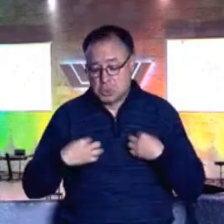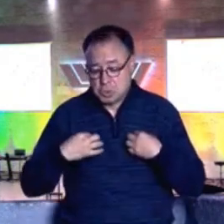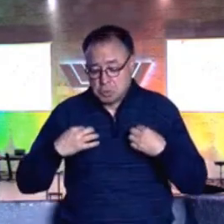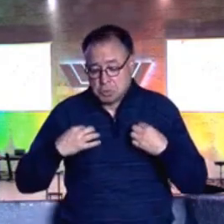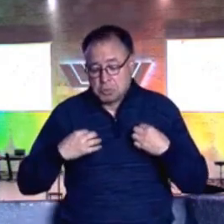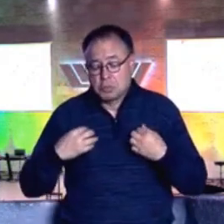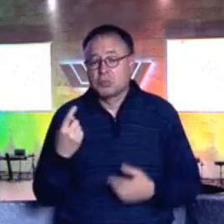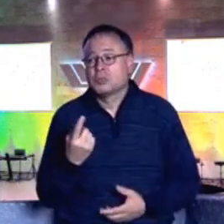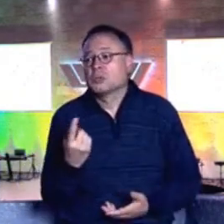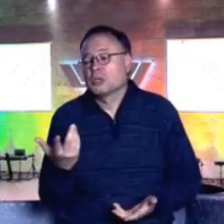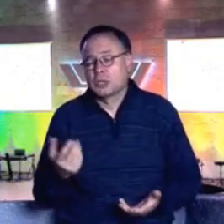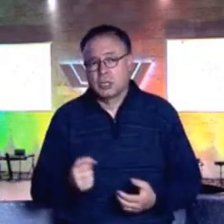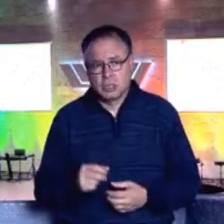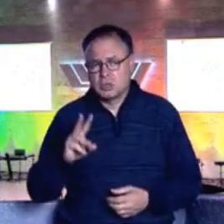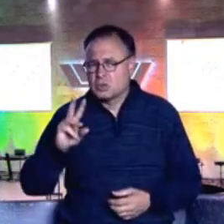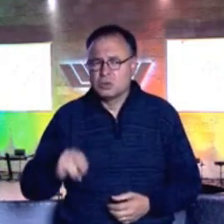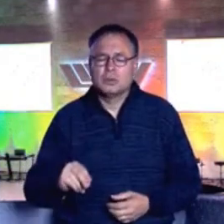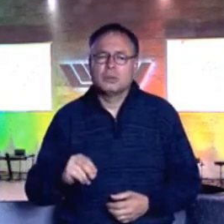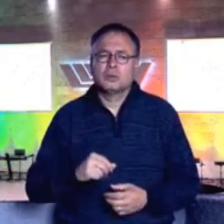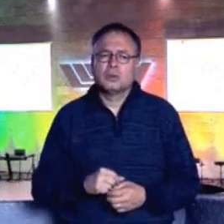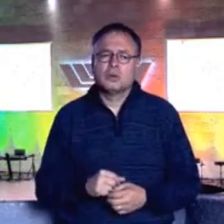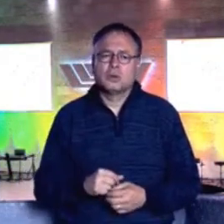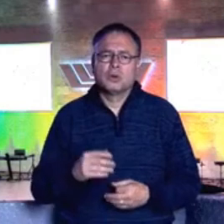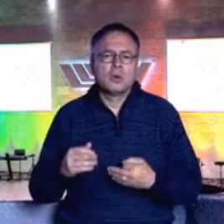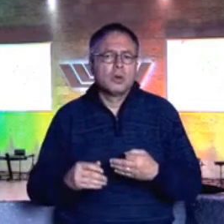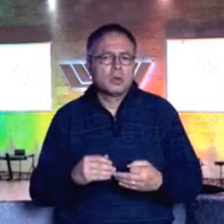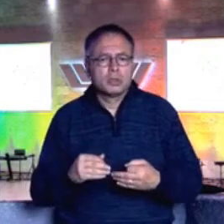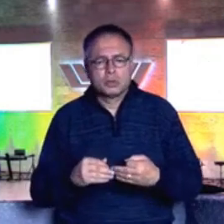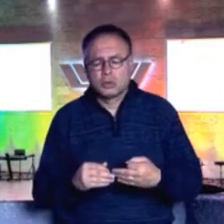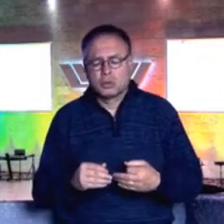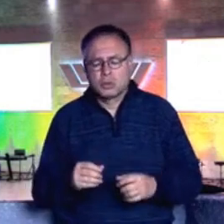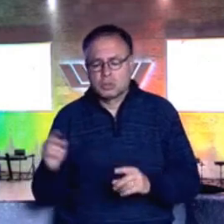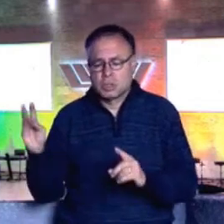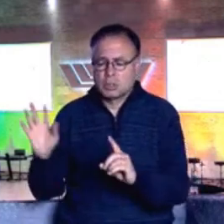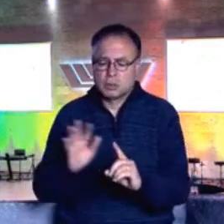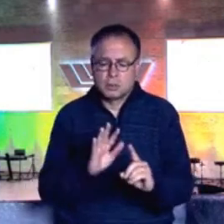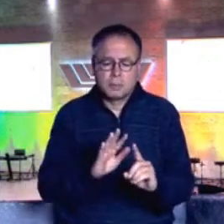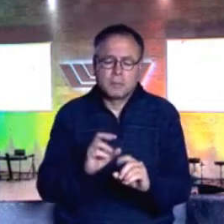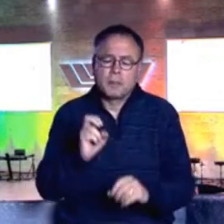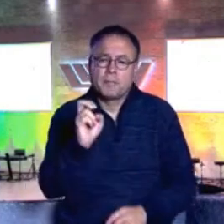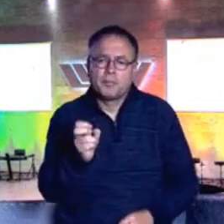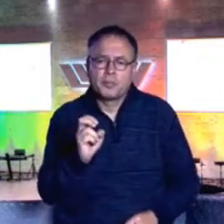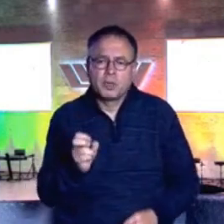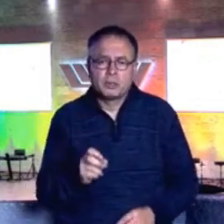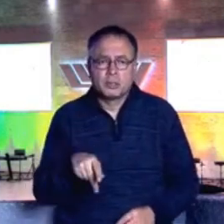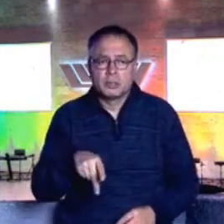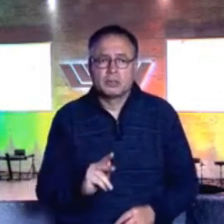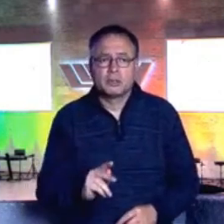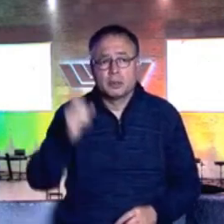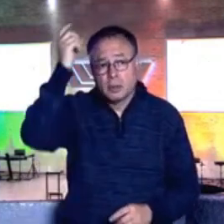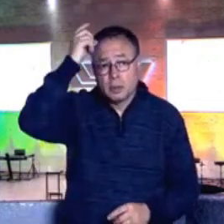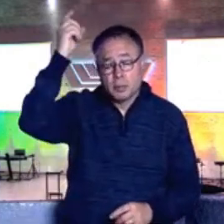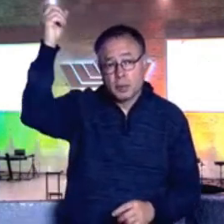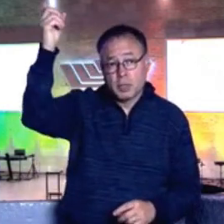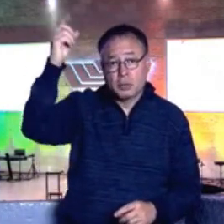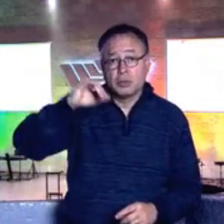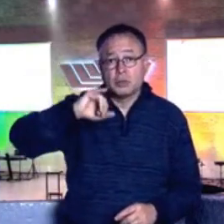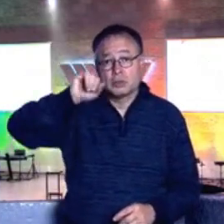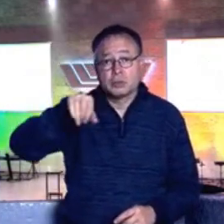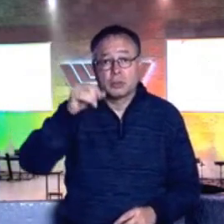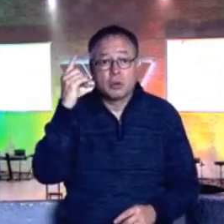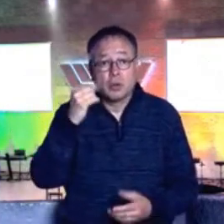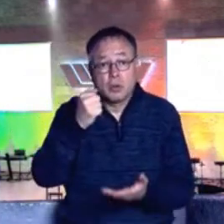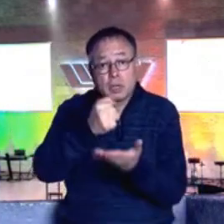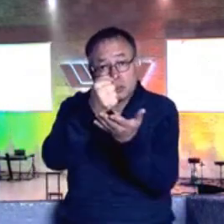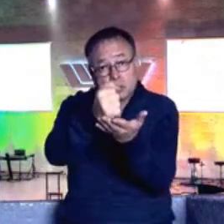anda trás de todo esto pero su padre celestial Cómo se llama nuestro padre celestial Va iré